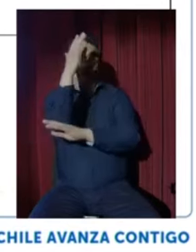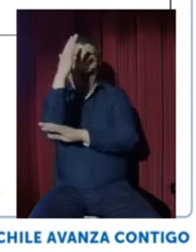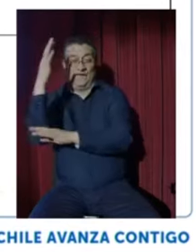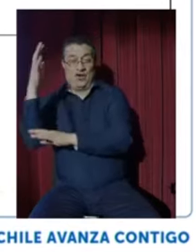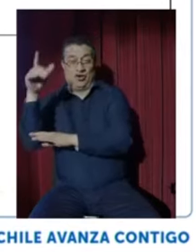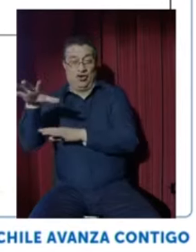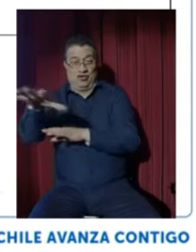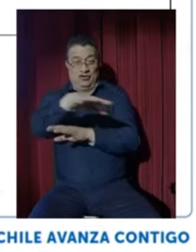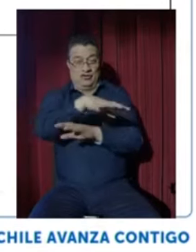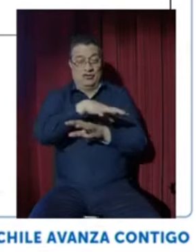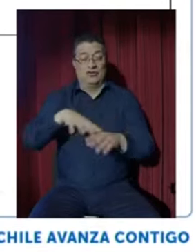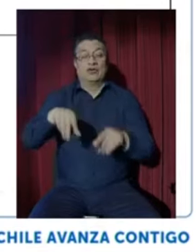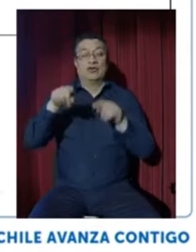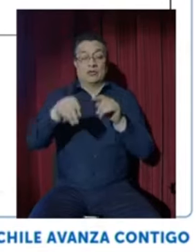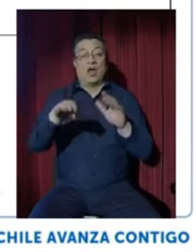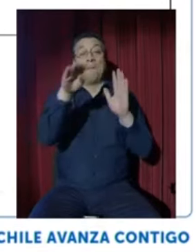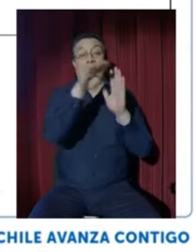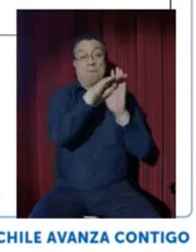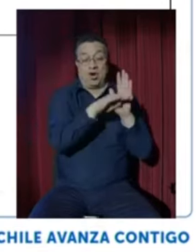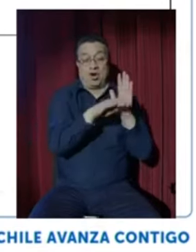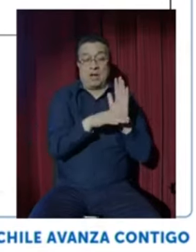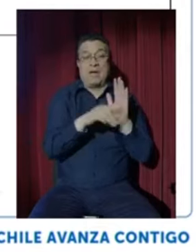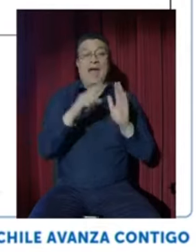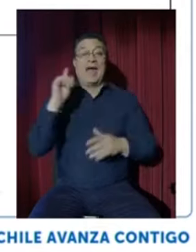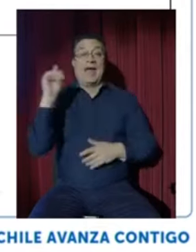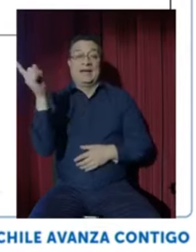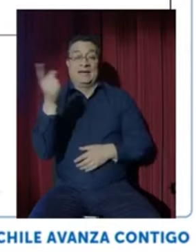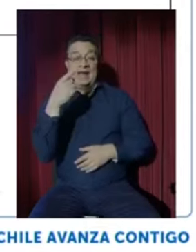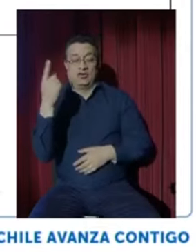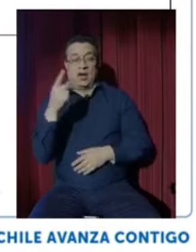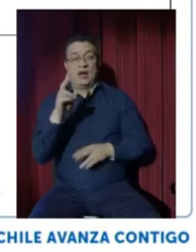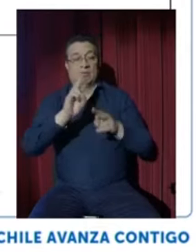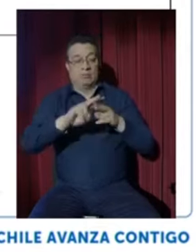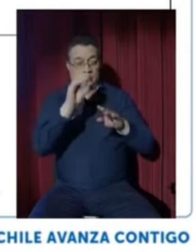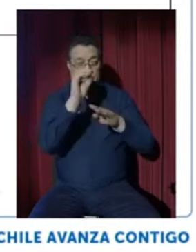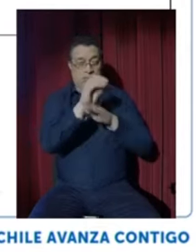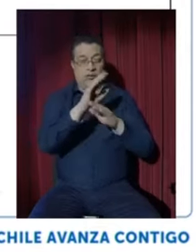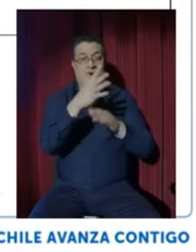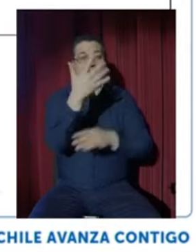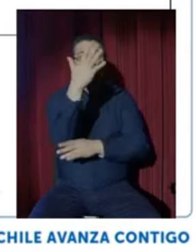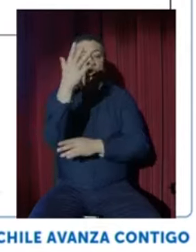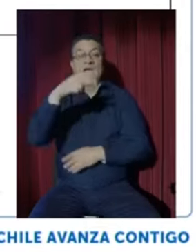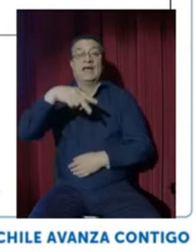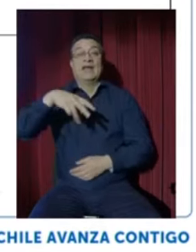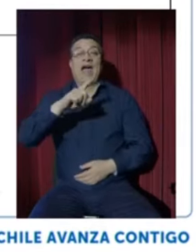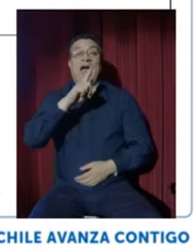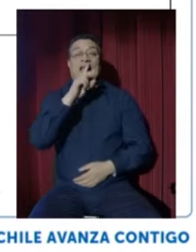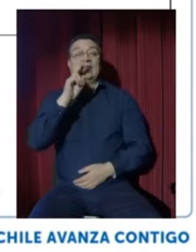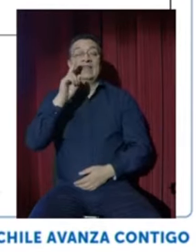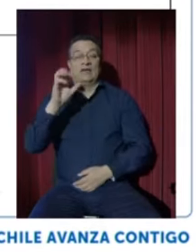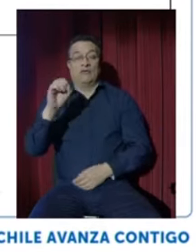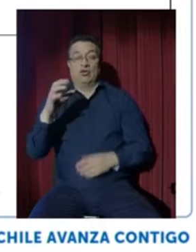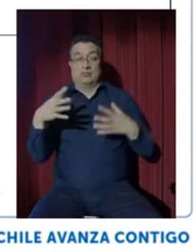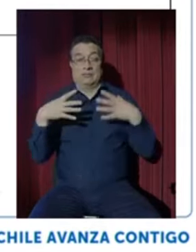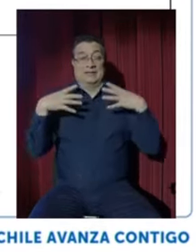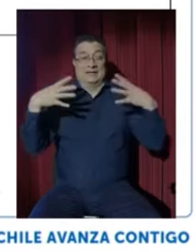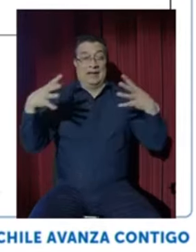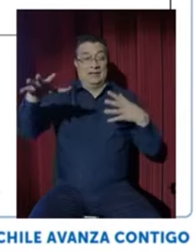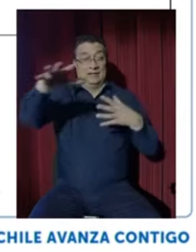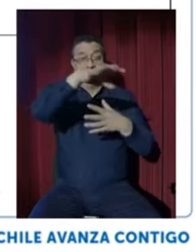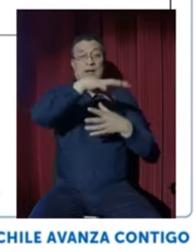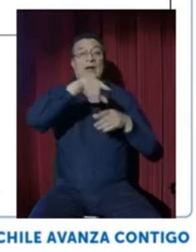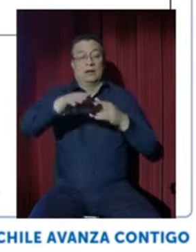conservación está el programa Nacional de restauración de bosqu Nativo a gran escala y se implica